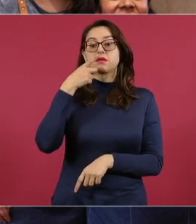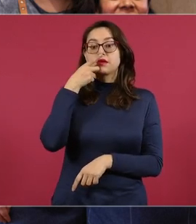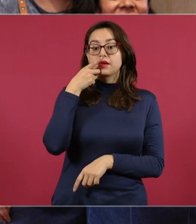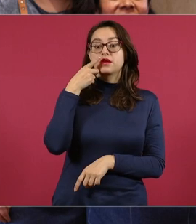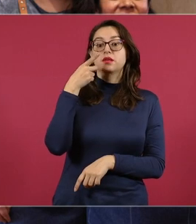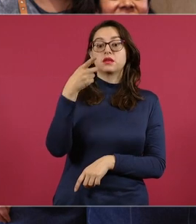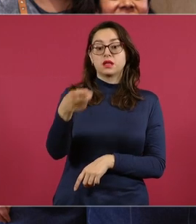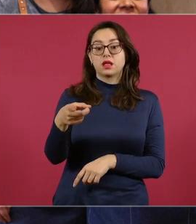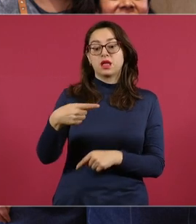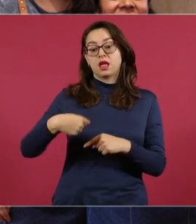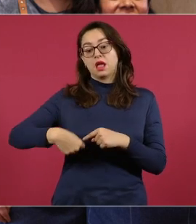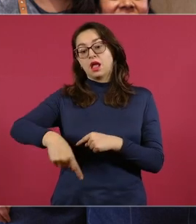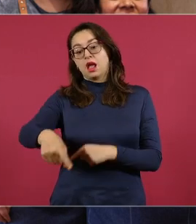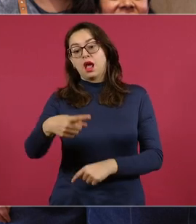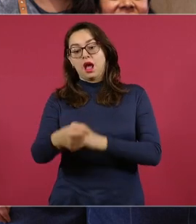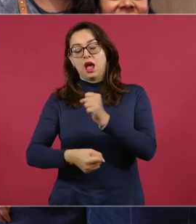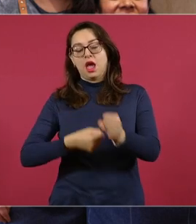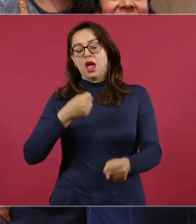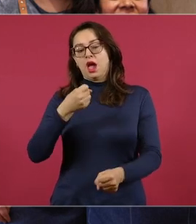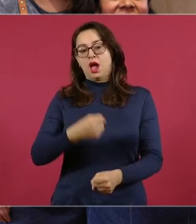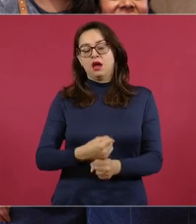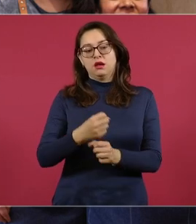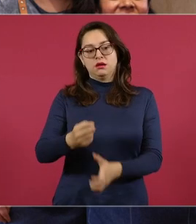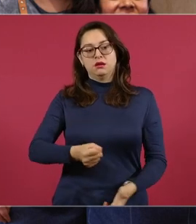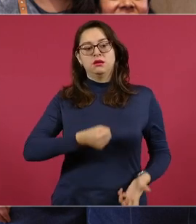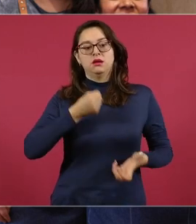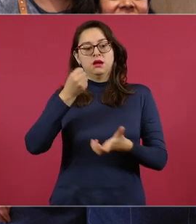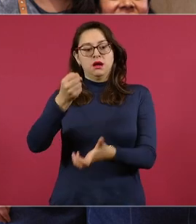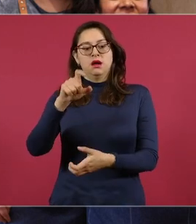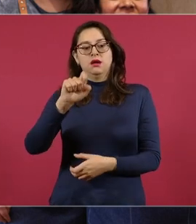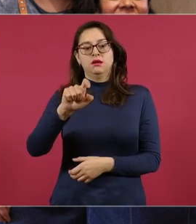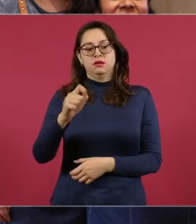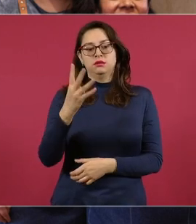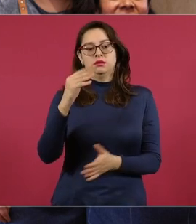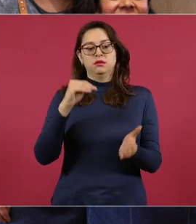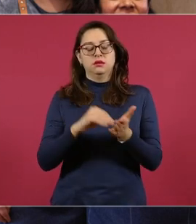Futuro, para este año la inversión en la juventud será de